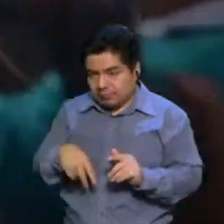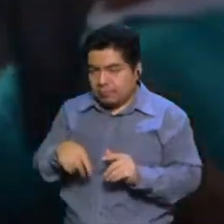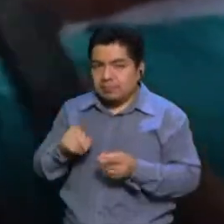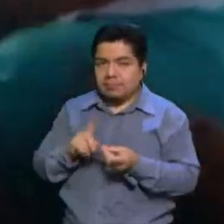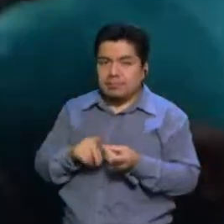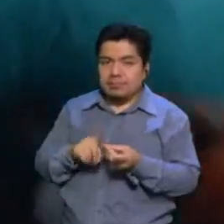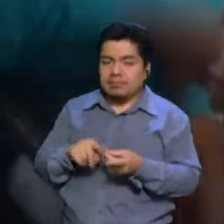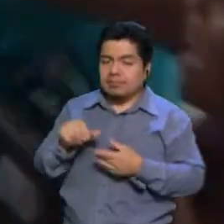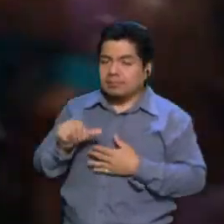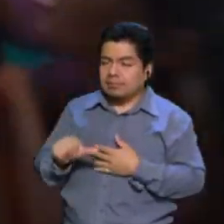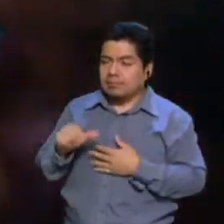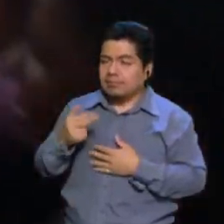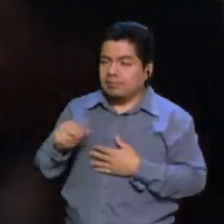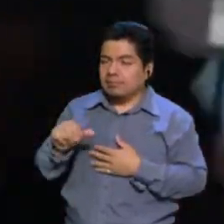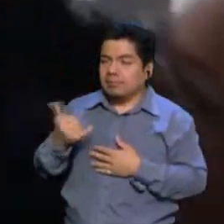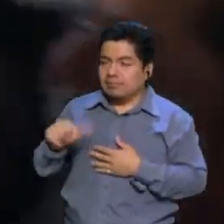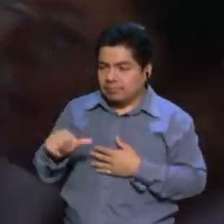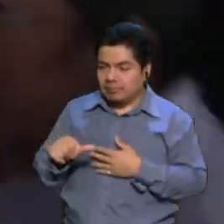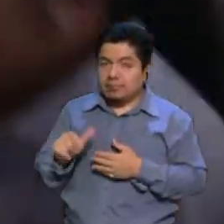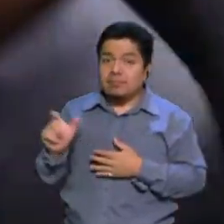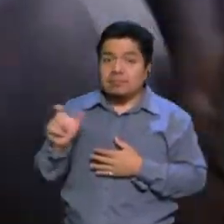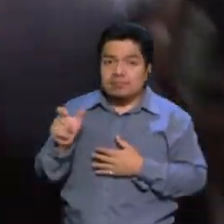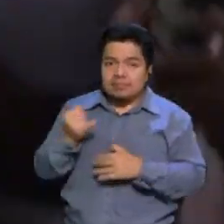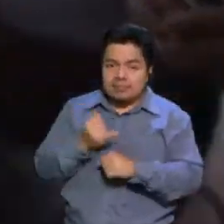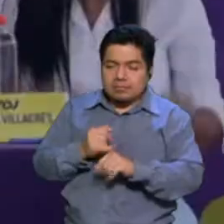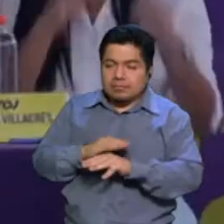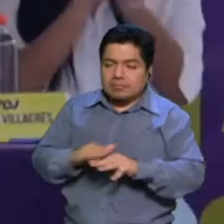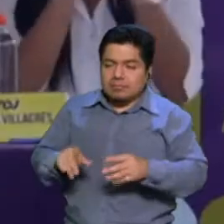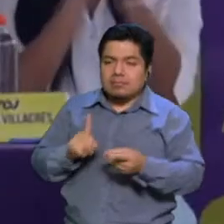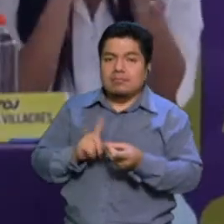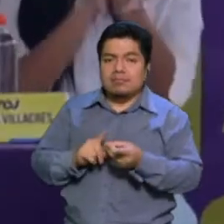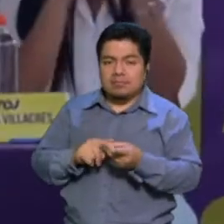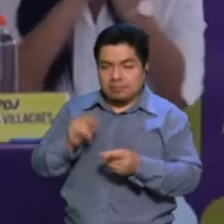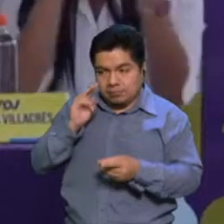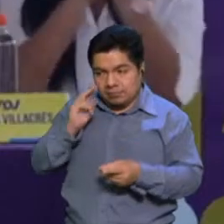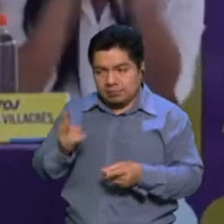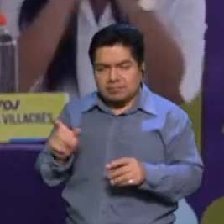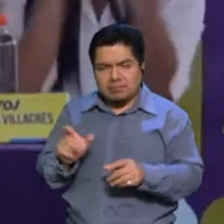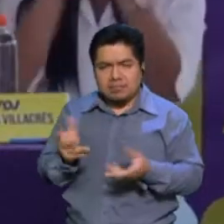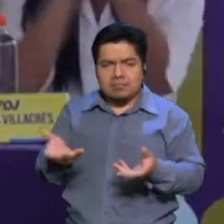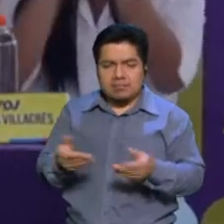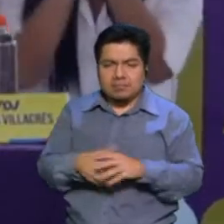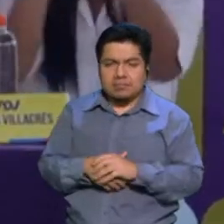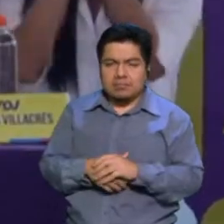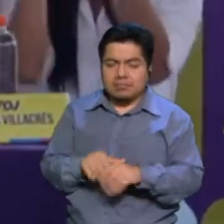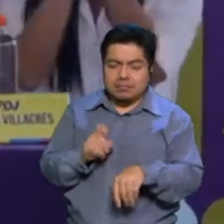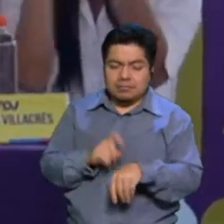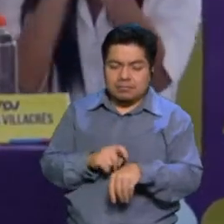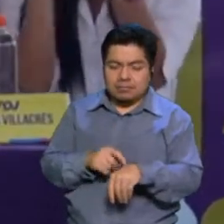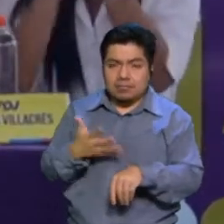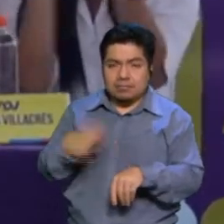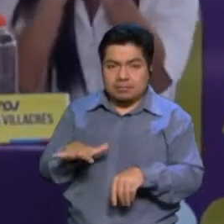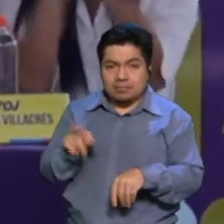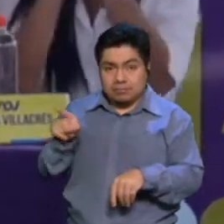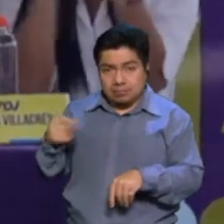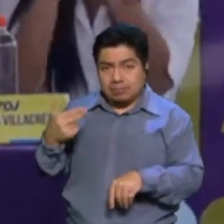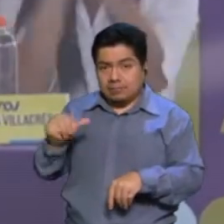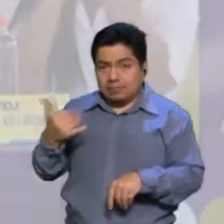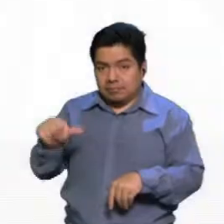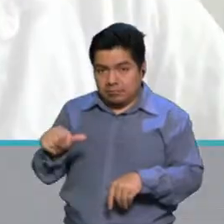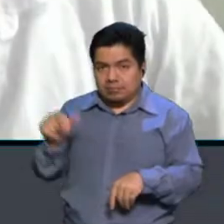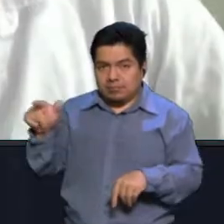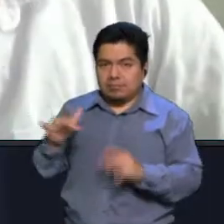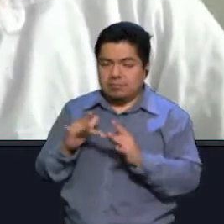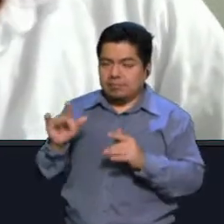La Haya. ¿Cuándo podremos tener desinformación y dónde podemos seguirla, doctor? A las 10 de la mañana, hora de La Haya, en